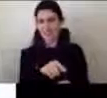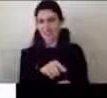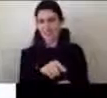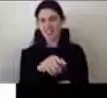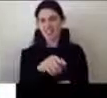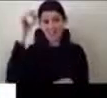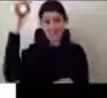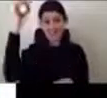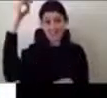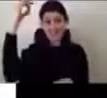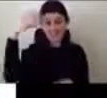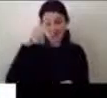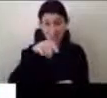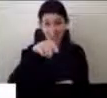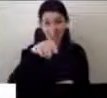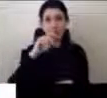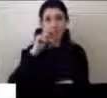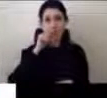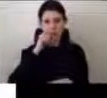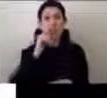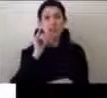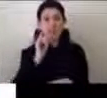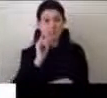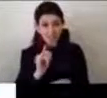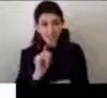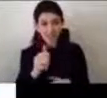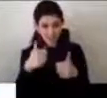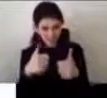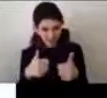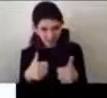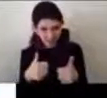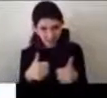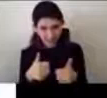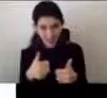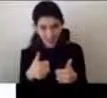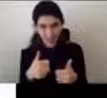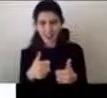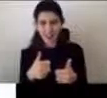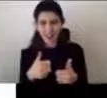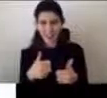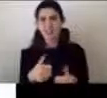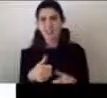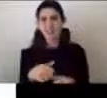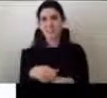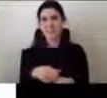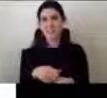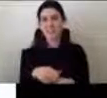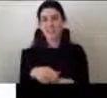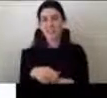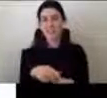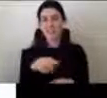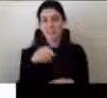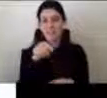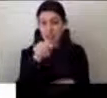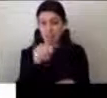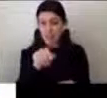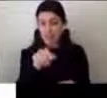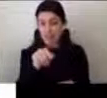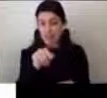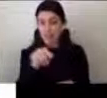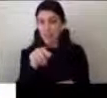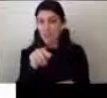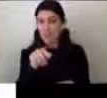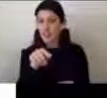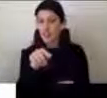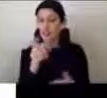para que, decirles que era una respuesta correcta, ¿no es cierto? Y hasta el punto que los